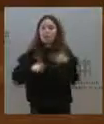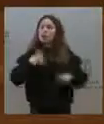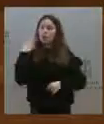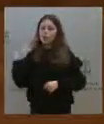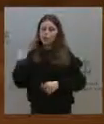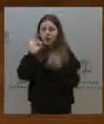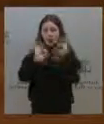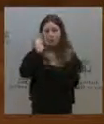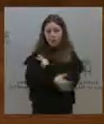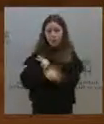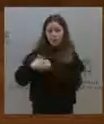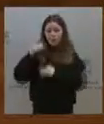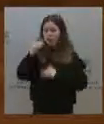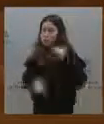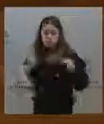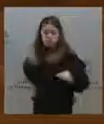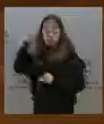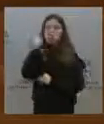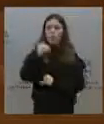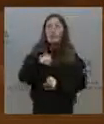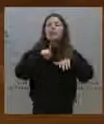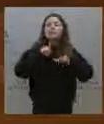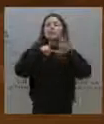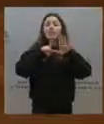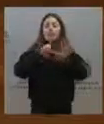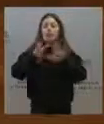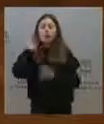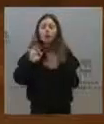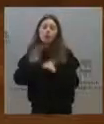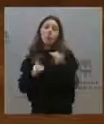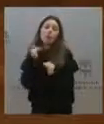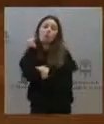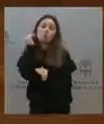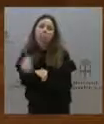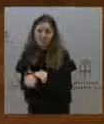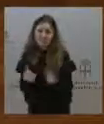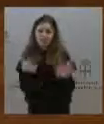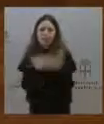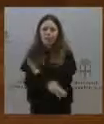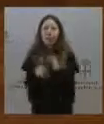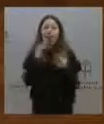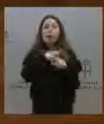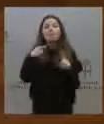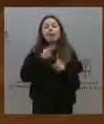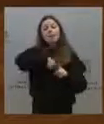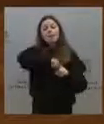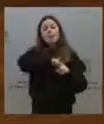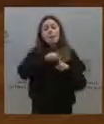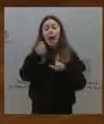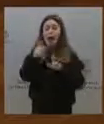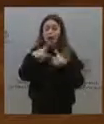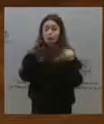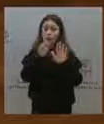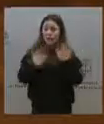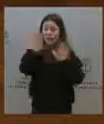un 68% más que en 2008 y colocando a la región por encima de la media española. De los 19 años anteriores a la pandemia,